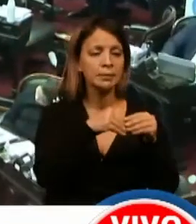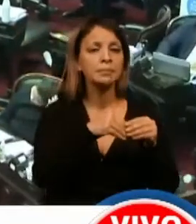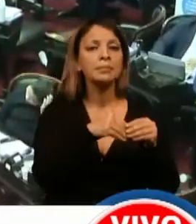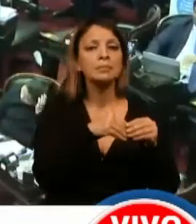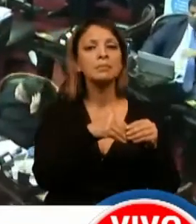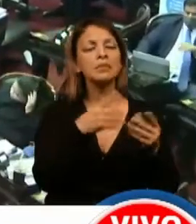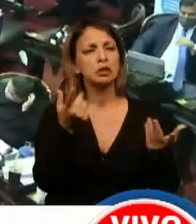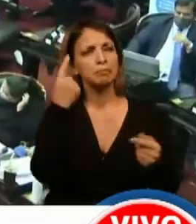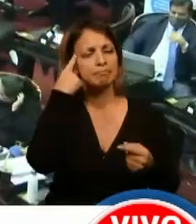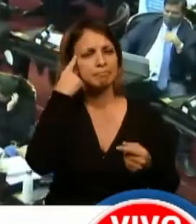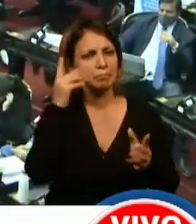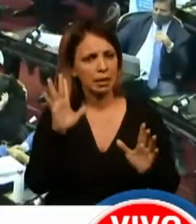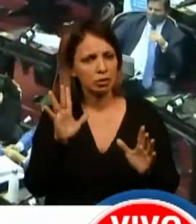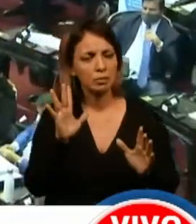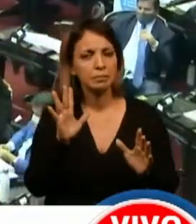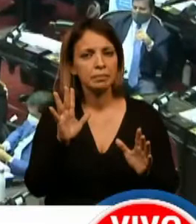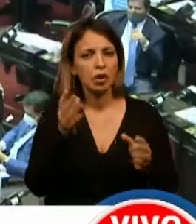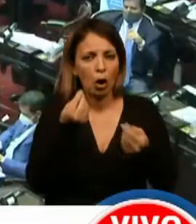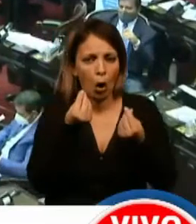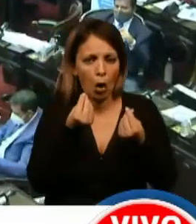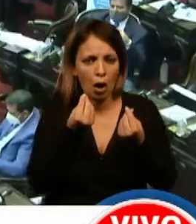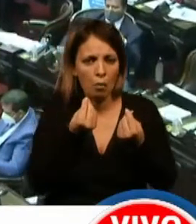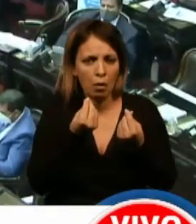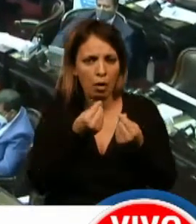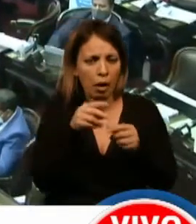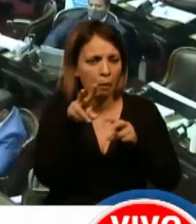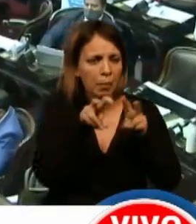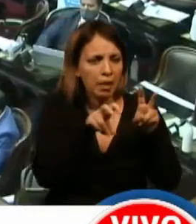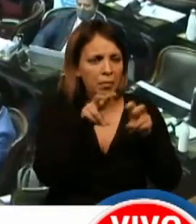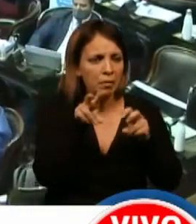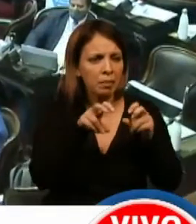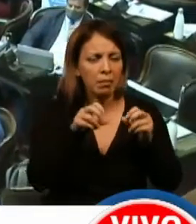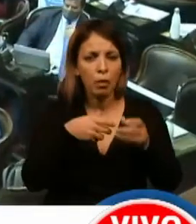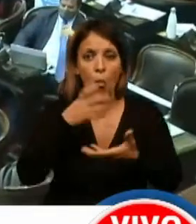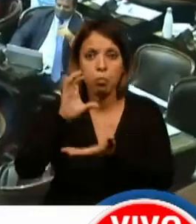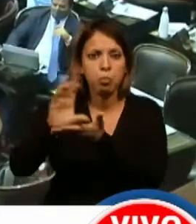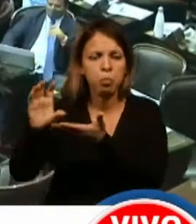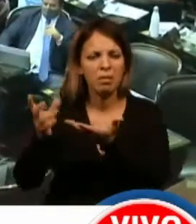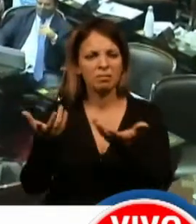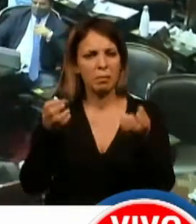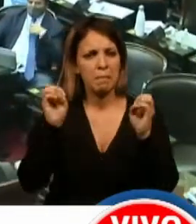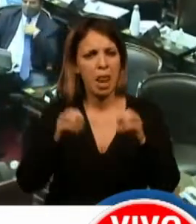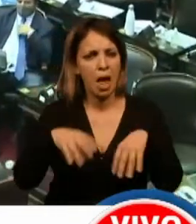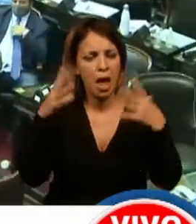familias, digo, desde el milagro bíblico de